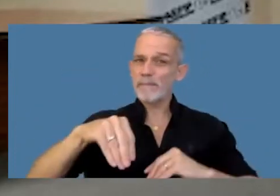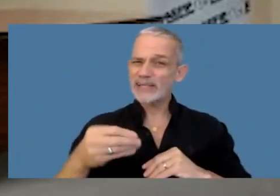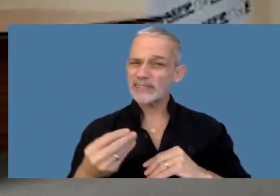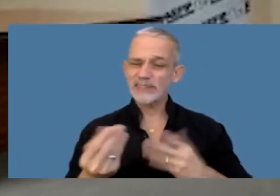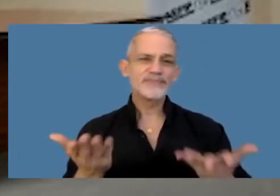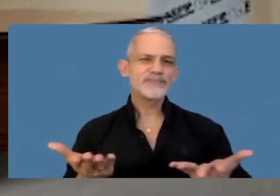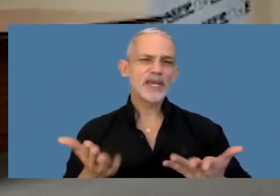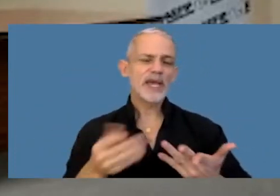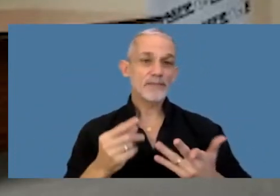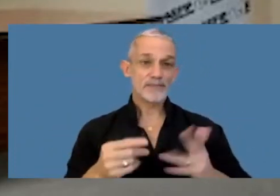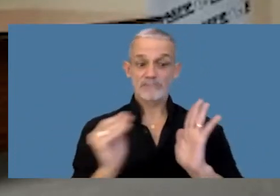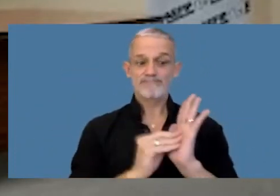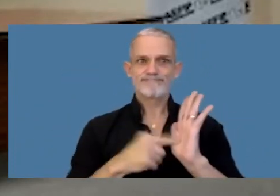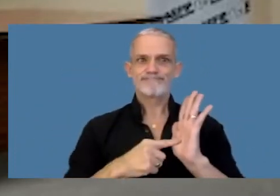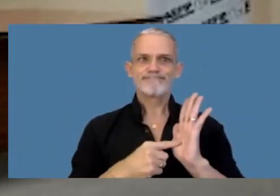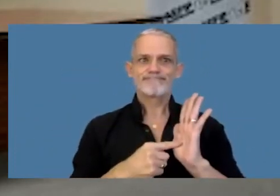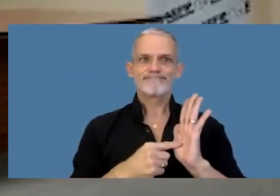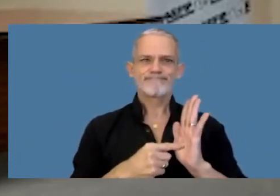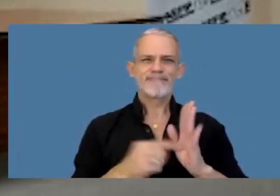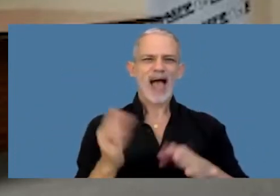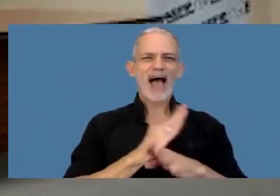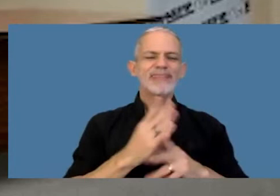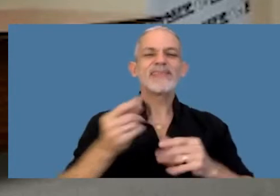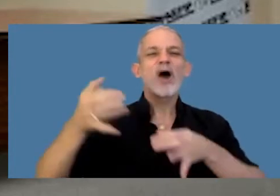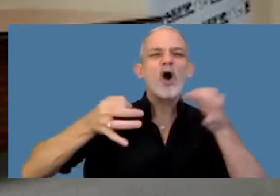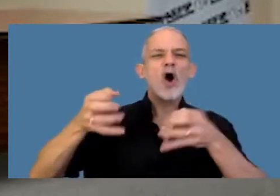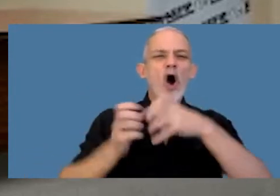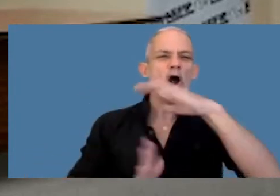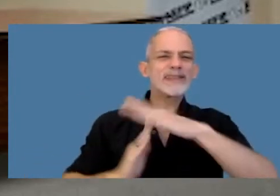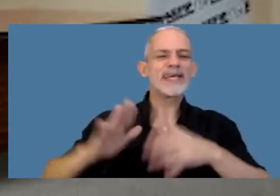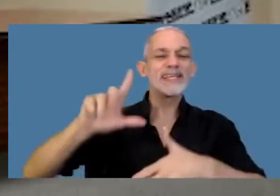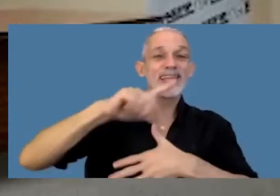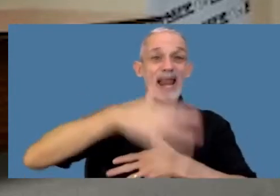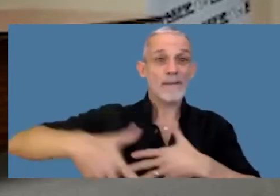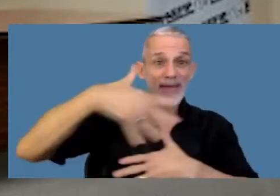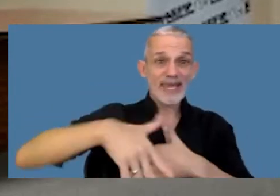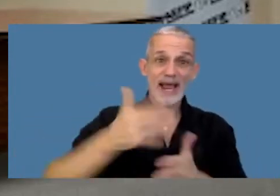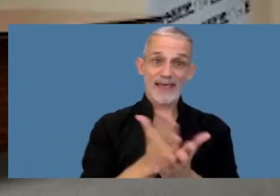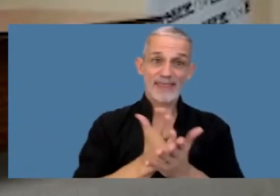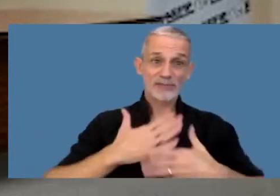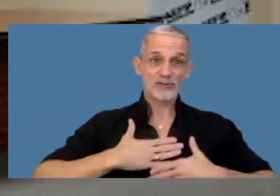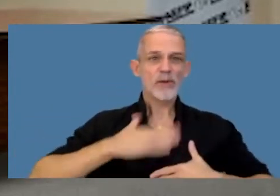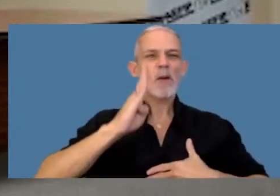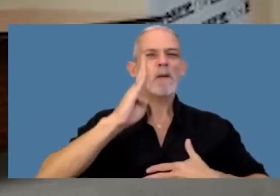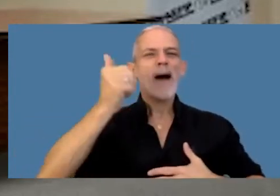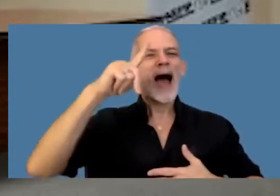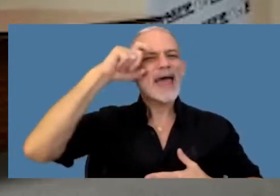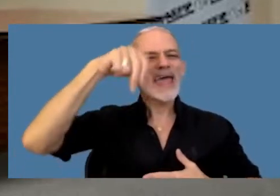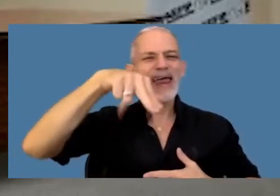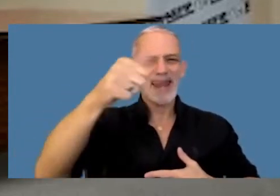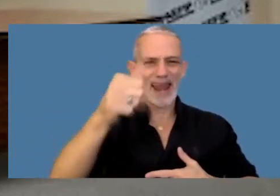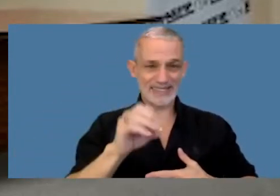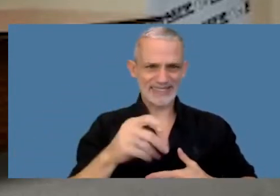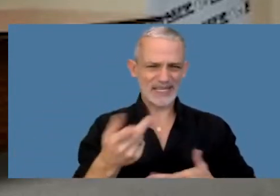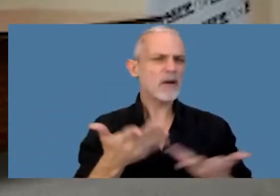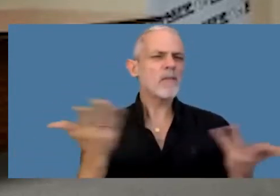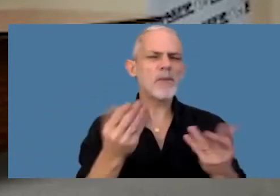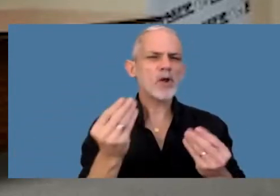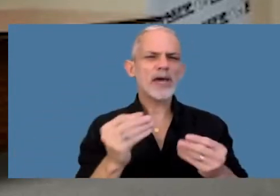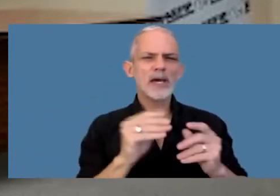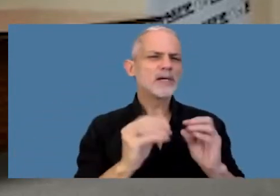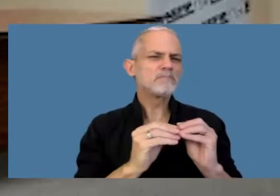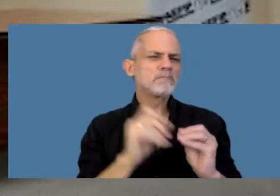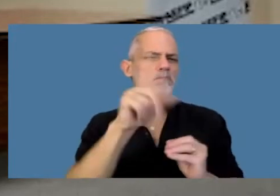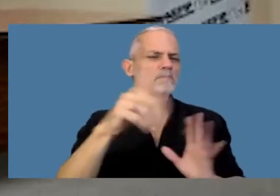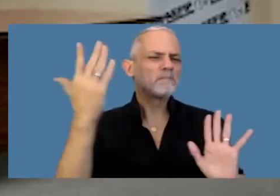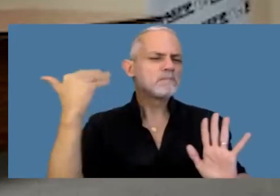se cita un precedente de la Corte Interamericana de Derechos Humanos llamado Baena. ¿Por qué se cita ese caso? Ese caso